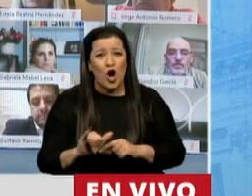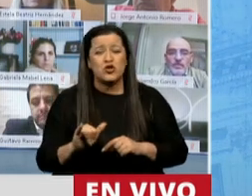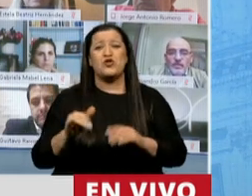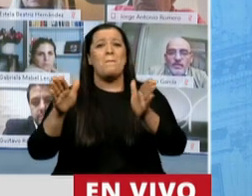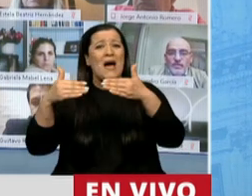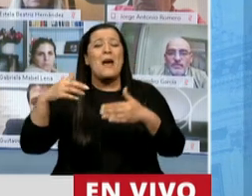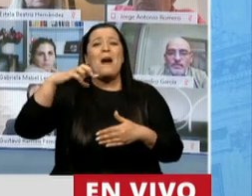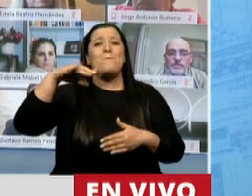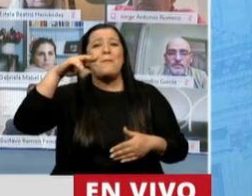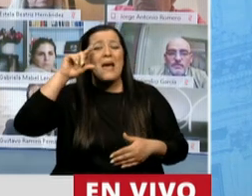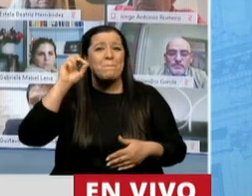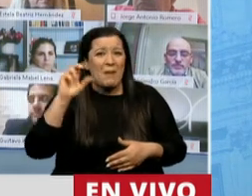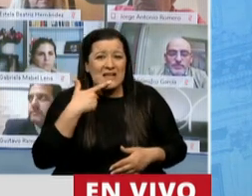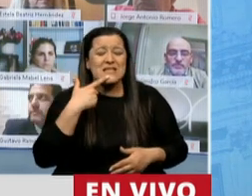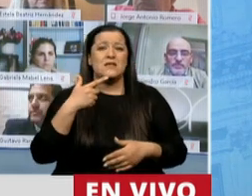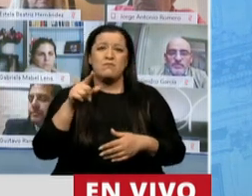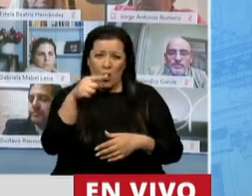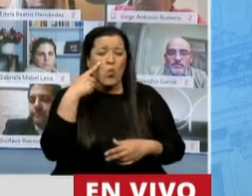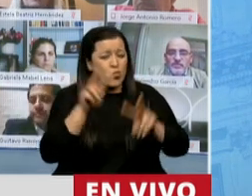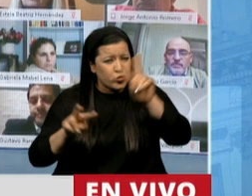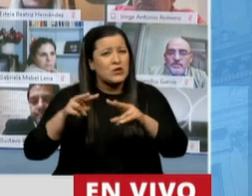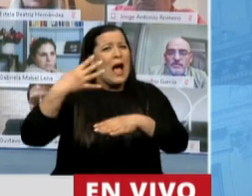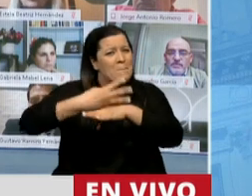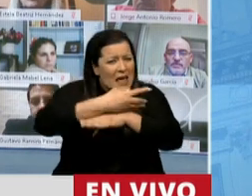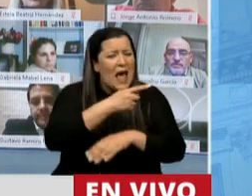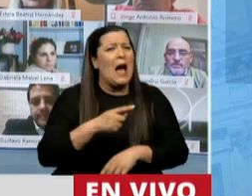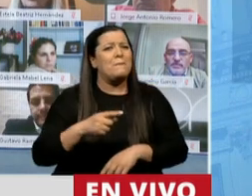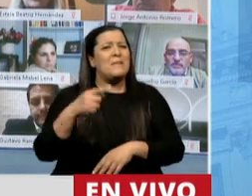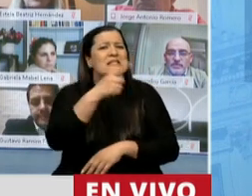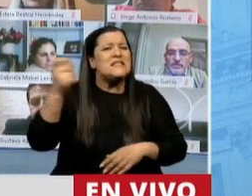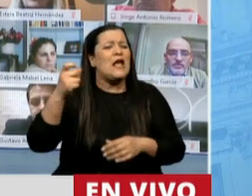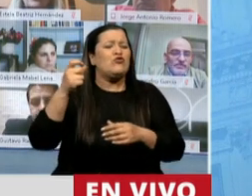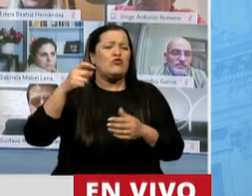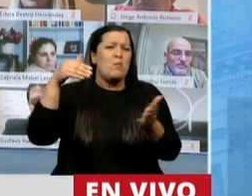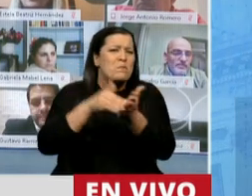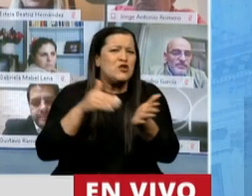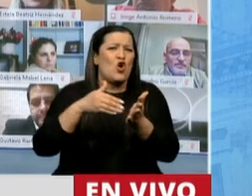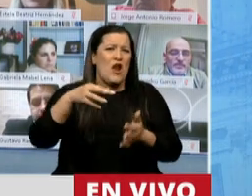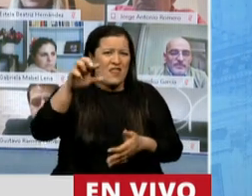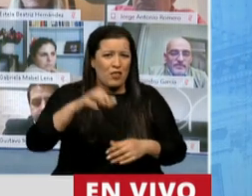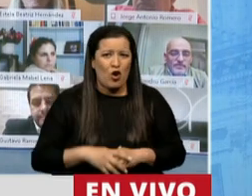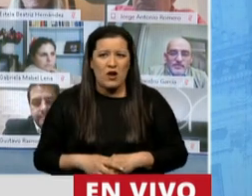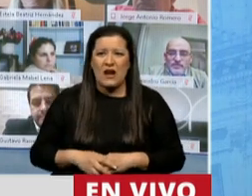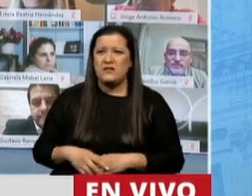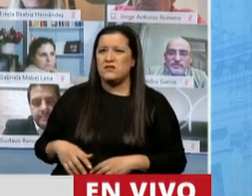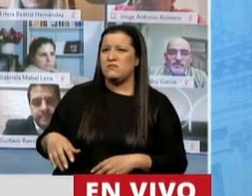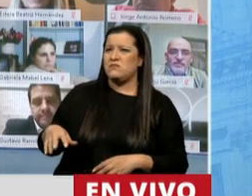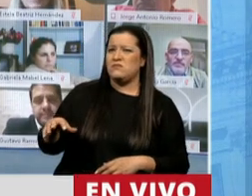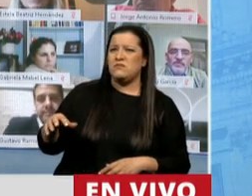Muñoz panam papers Muñoz Miami cientos de millones de dólares una